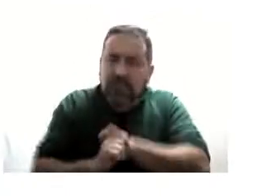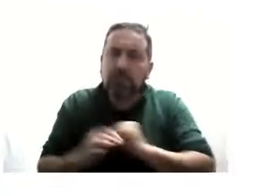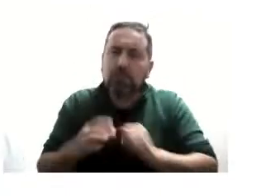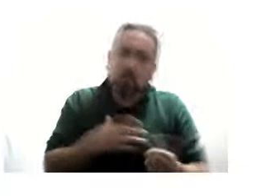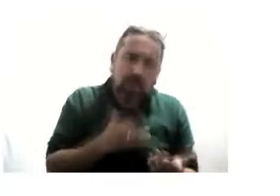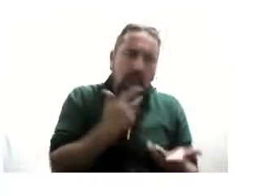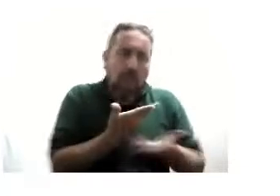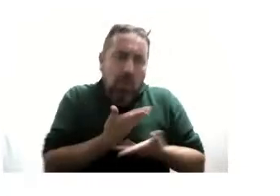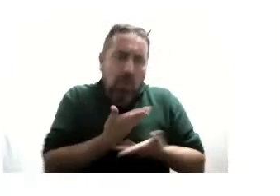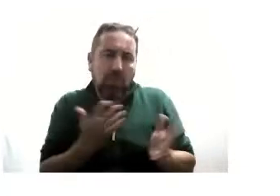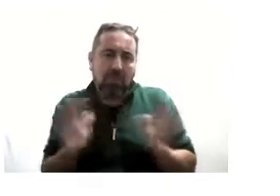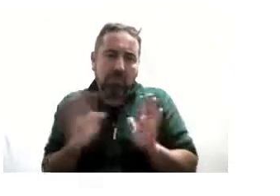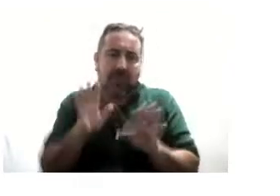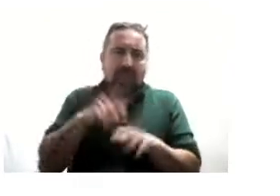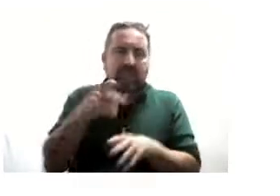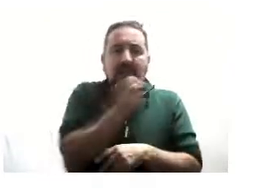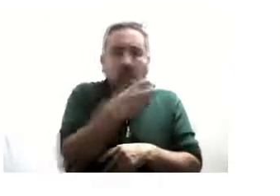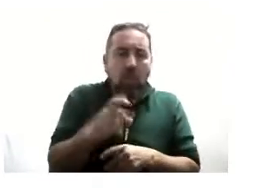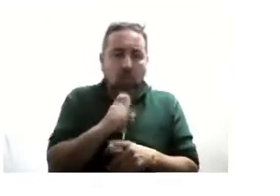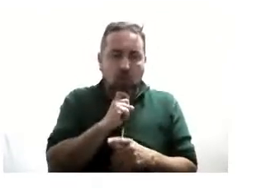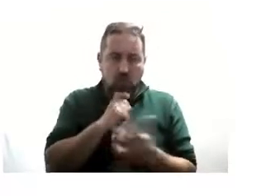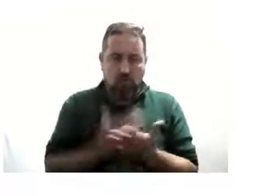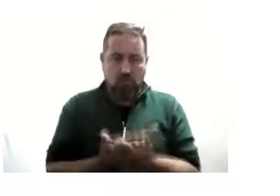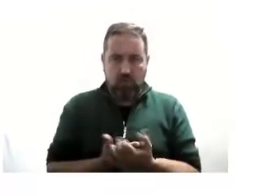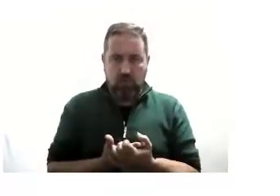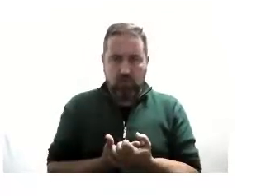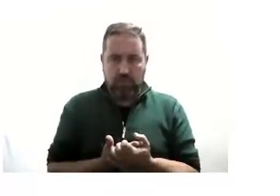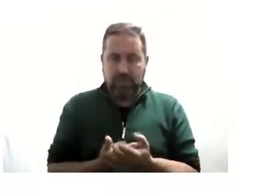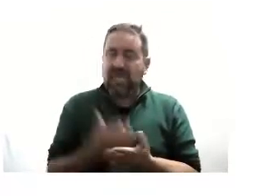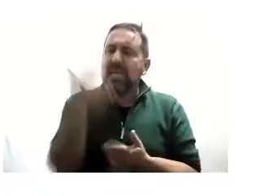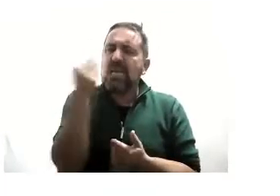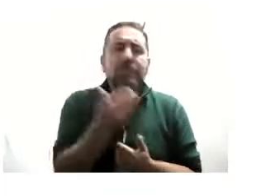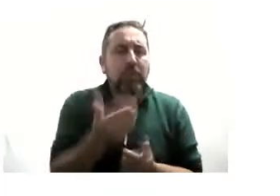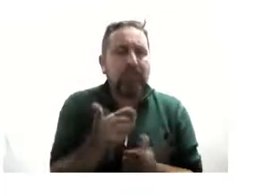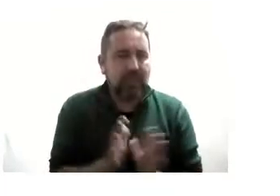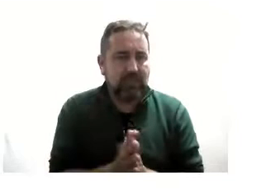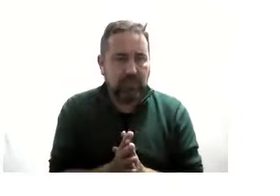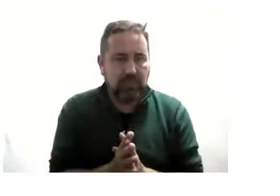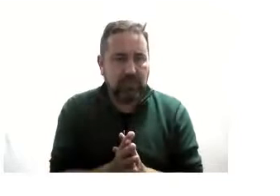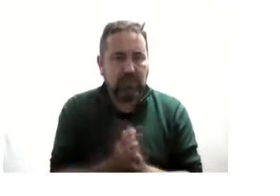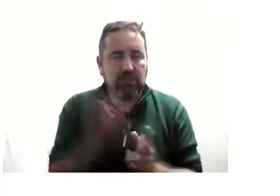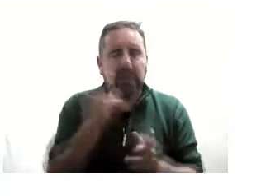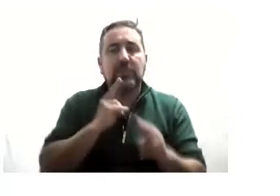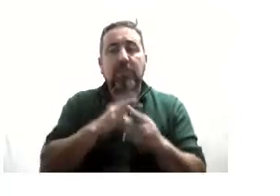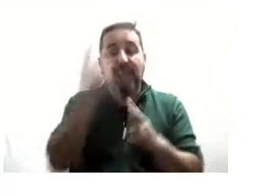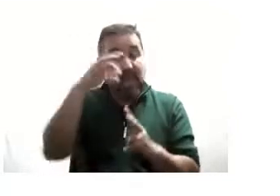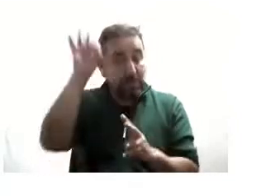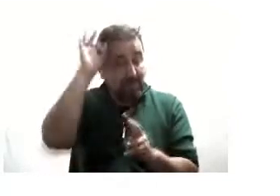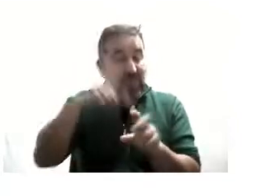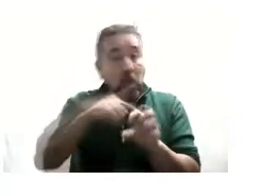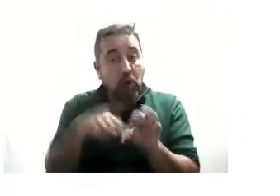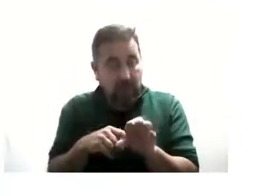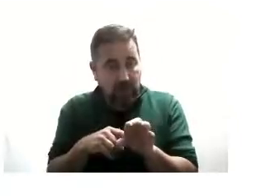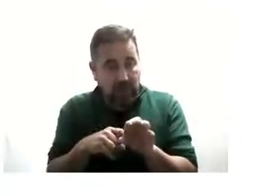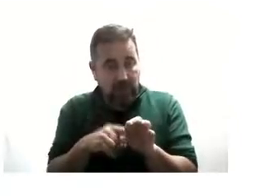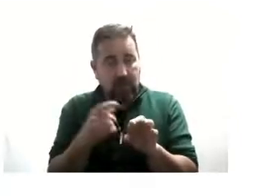alguna forma el resultado de un implante coclear, ¿no? Quizá los más importantes, en el caso de un implante coclear, son el tiempo